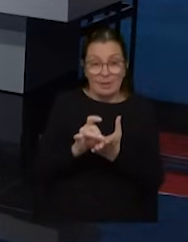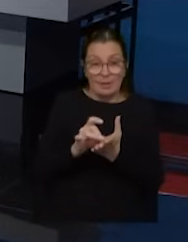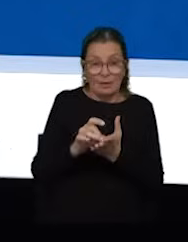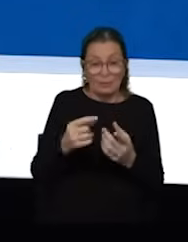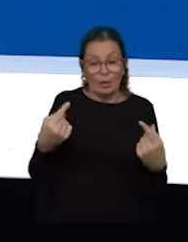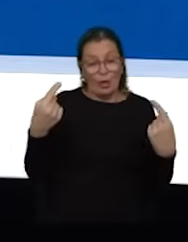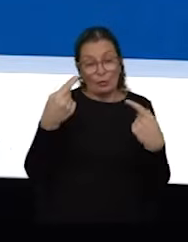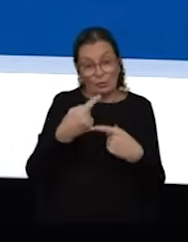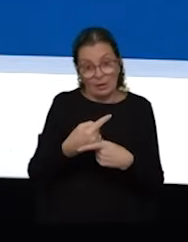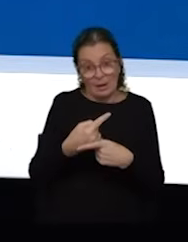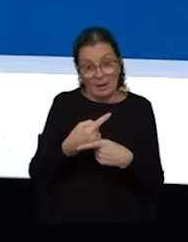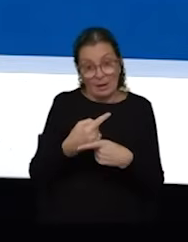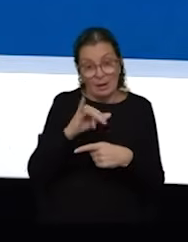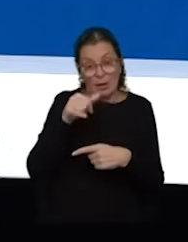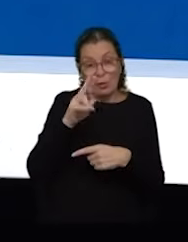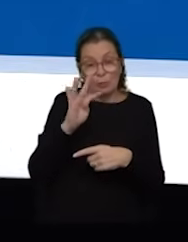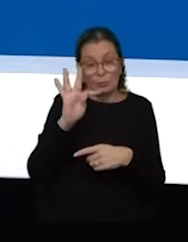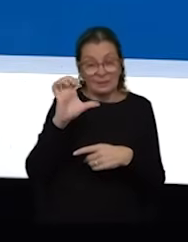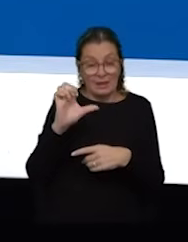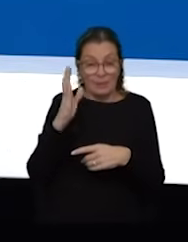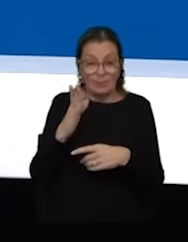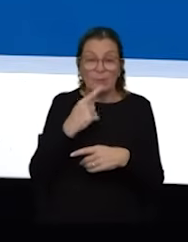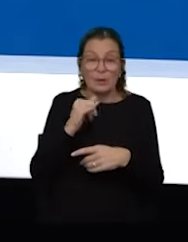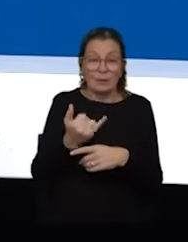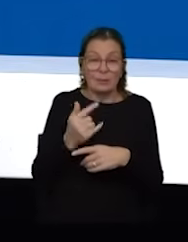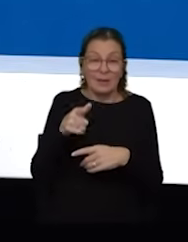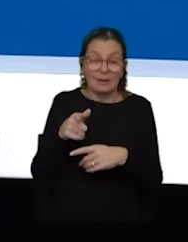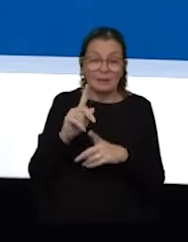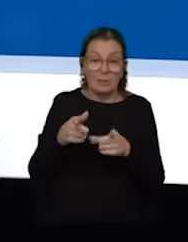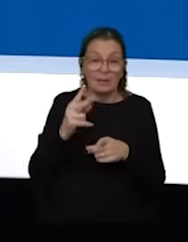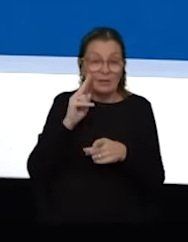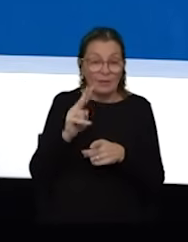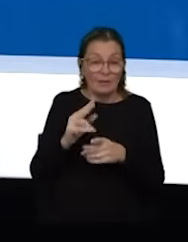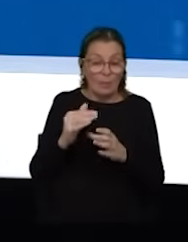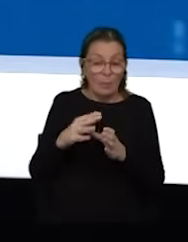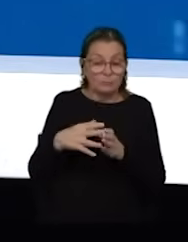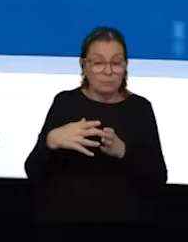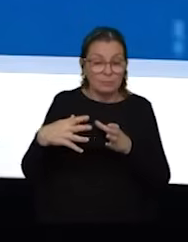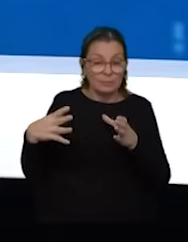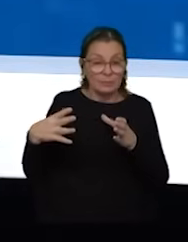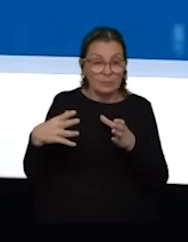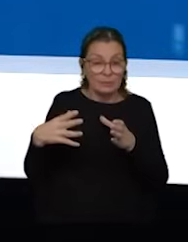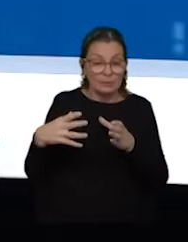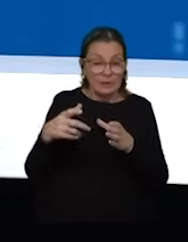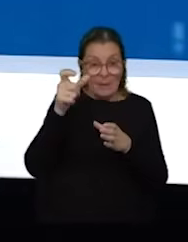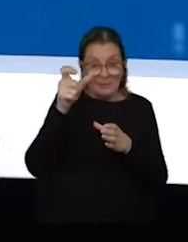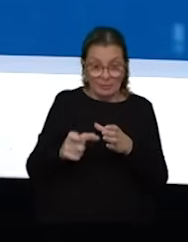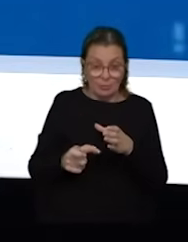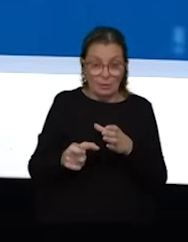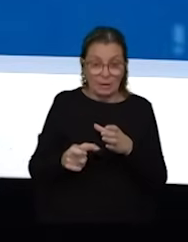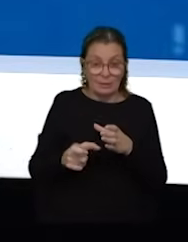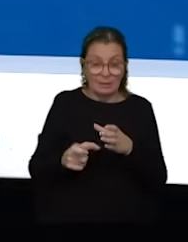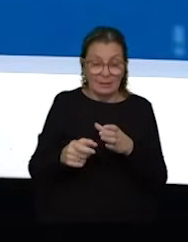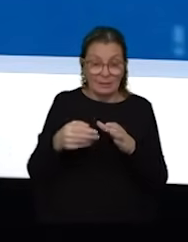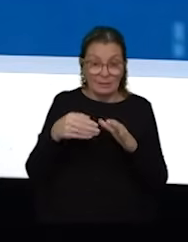contralor la jutep mismo no por ejemplo porque también ahí se ve el crecimiento patrimonial de los actores que